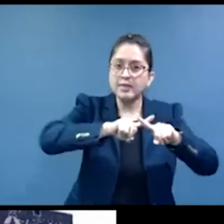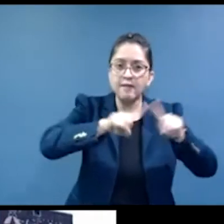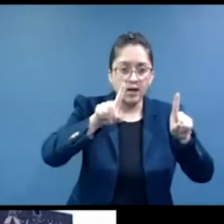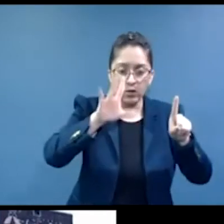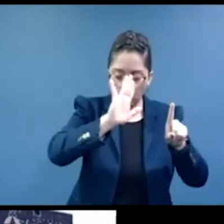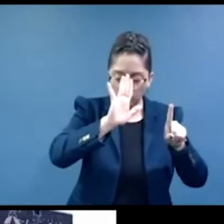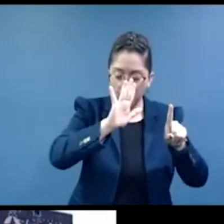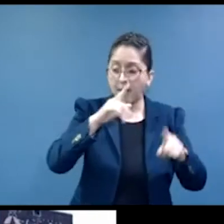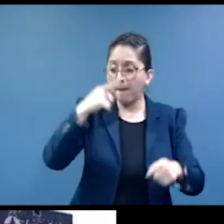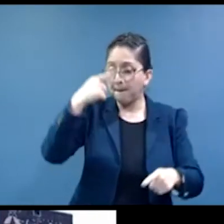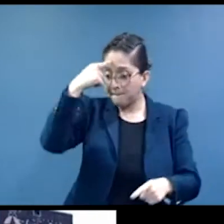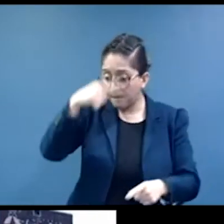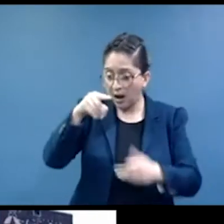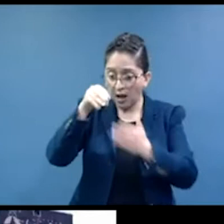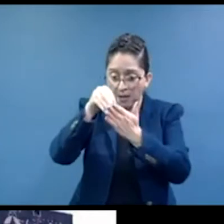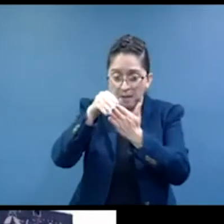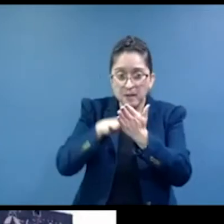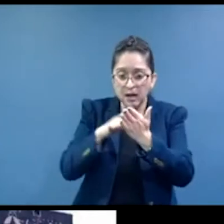se quitó